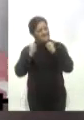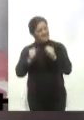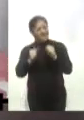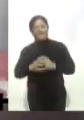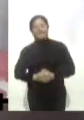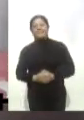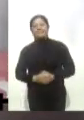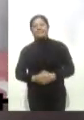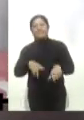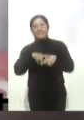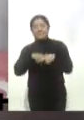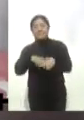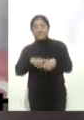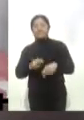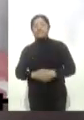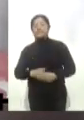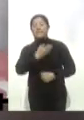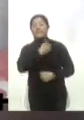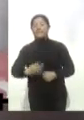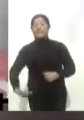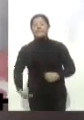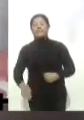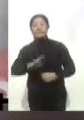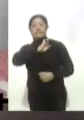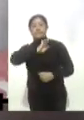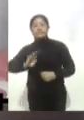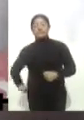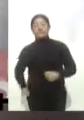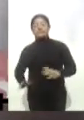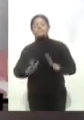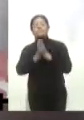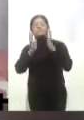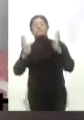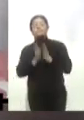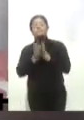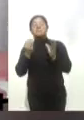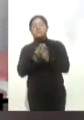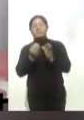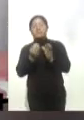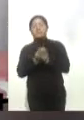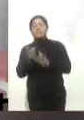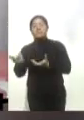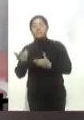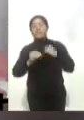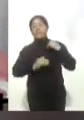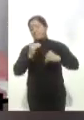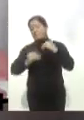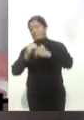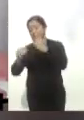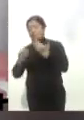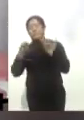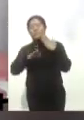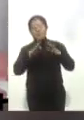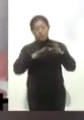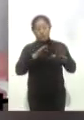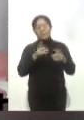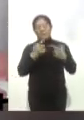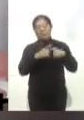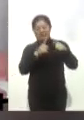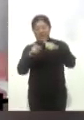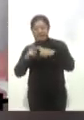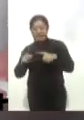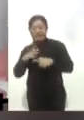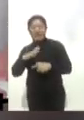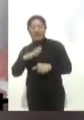información. Presidentes municipales participan en el curso Procesos de Biodiversidad ante COVID-19 que organizó la